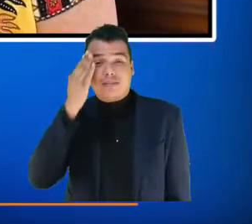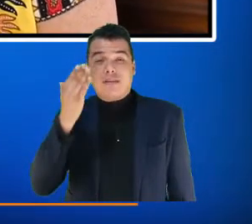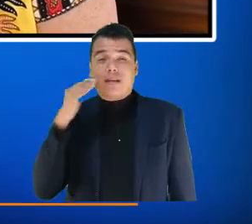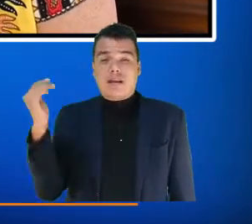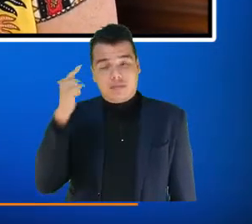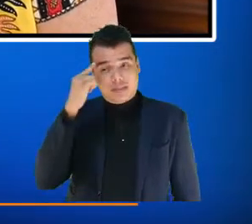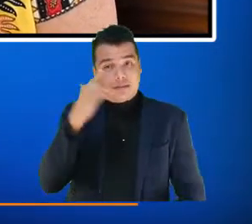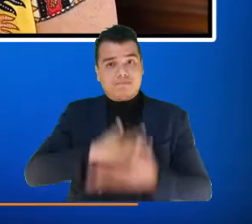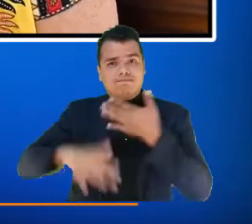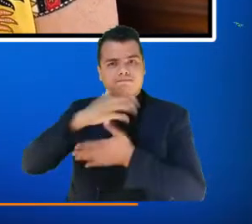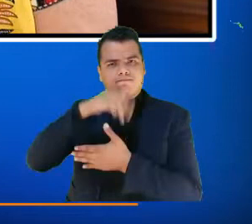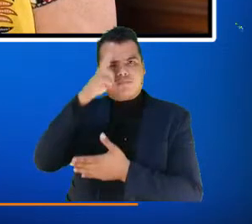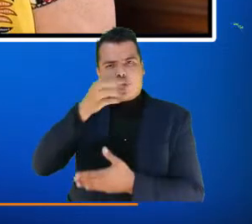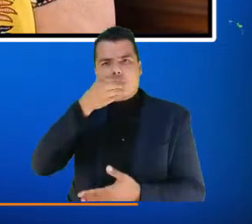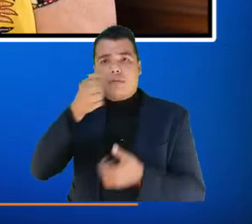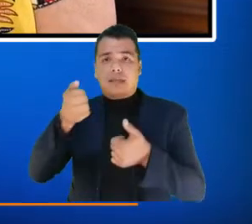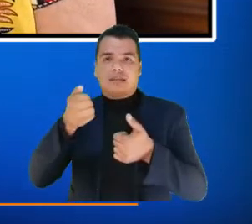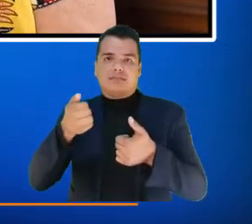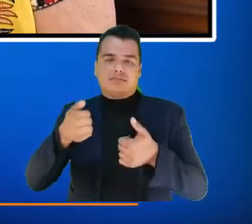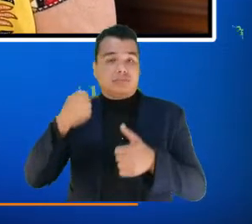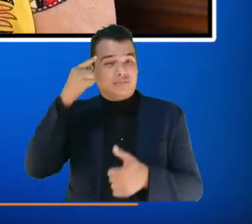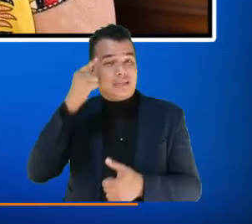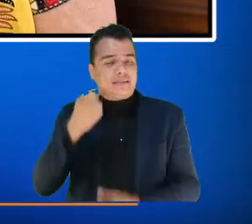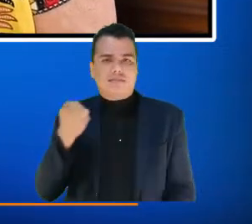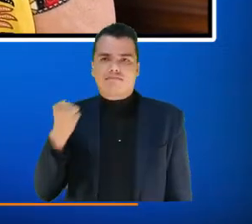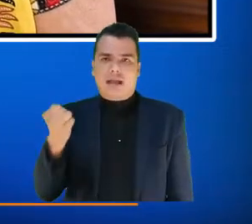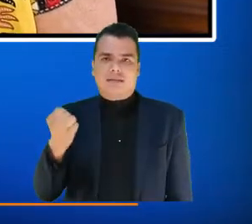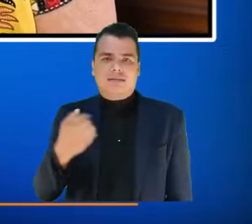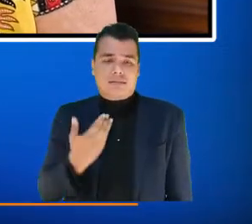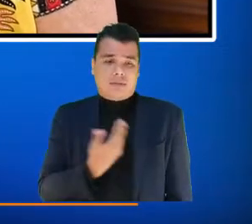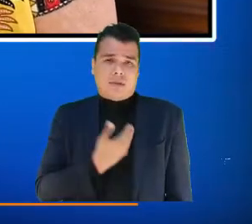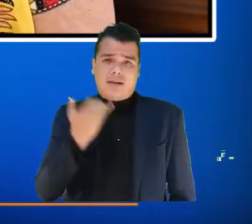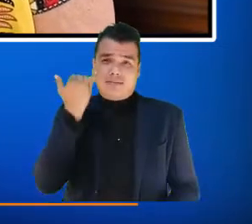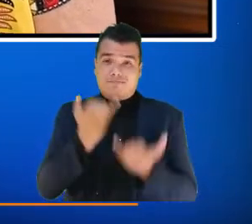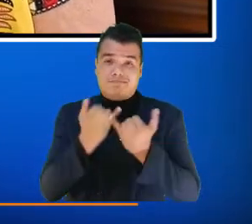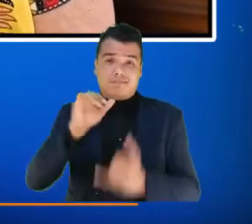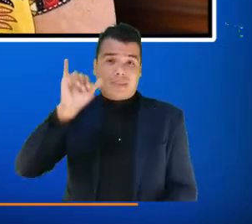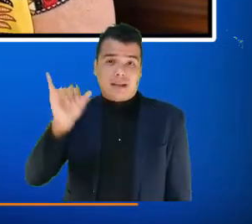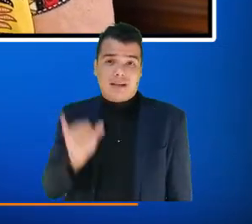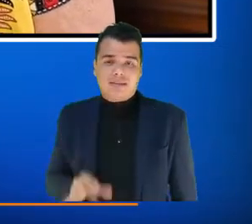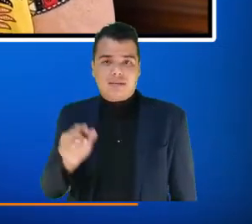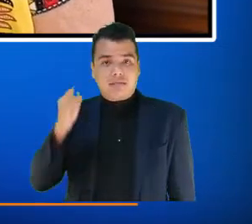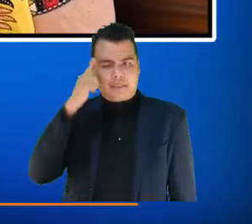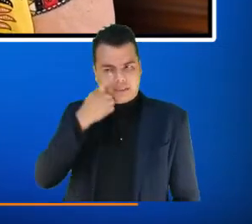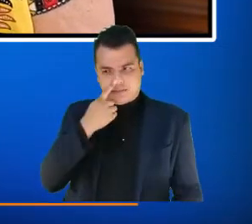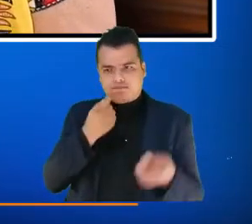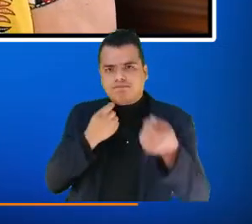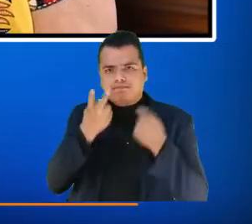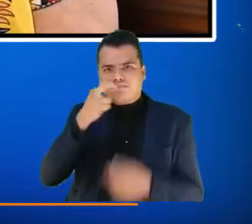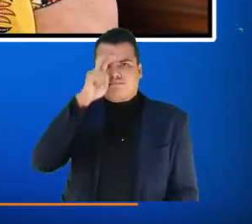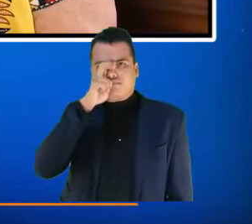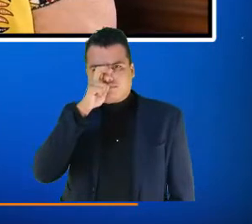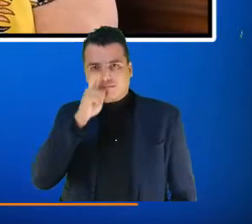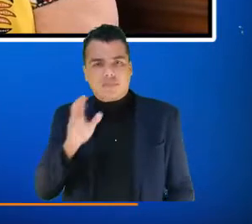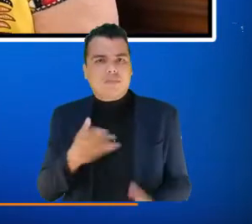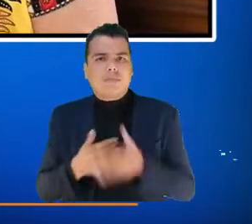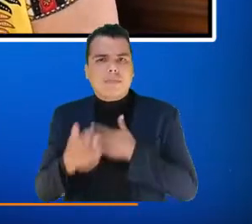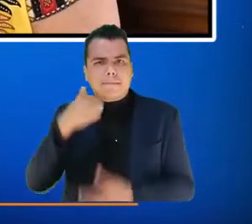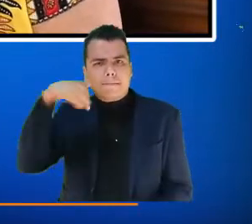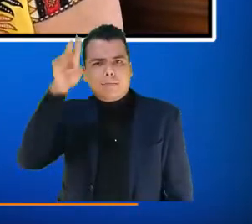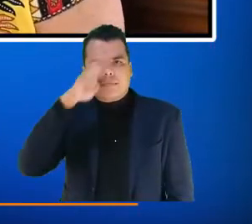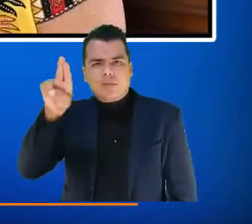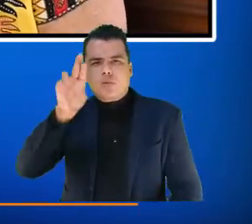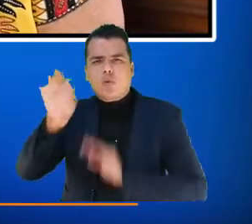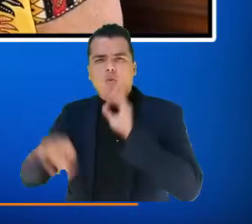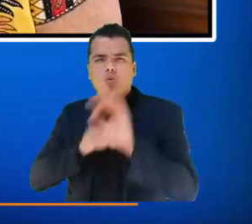comida es una prioridad de ese amor maternal. Nosotras preferimos apostarnos nosotras con hambre, pero que nuestros hijos